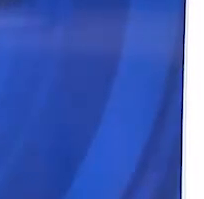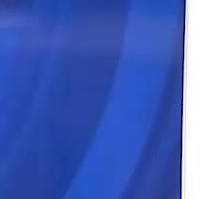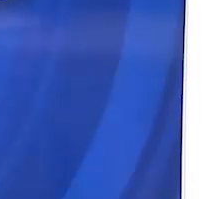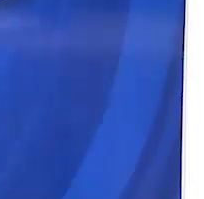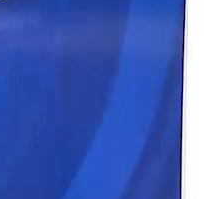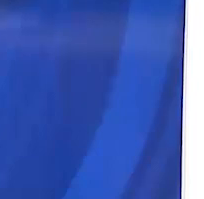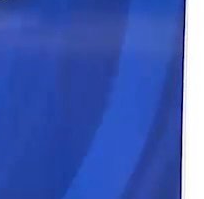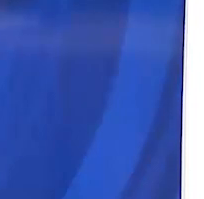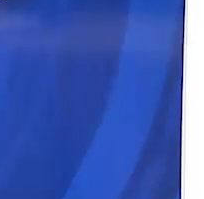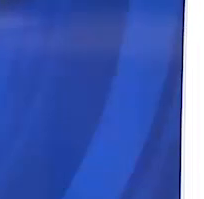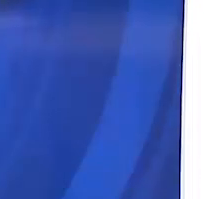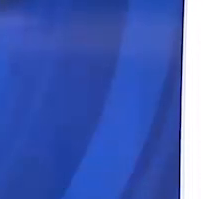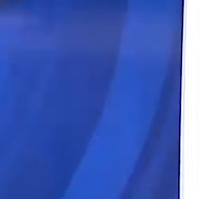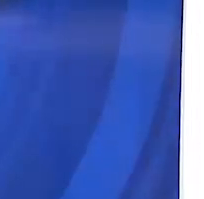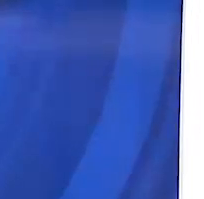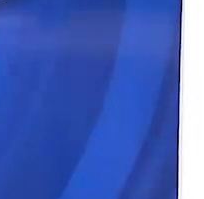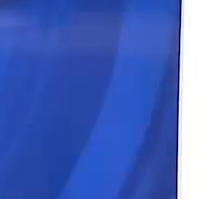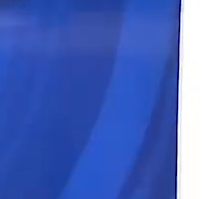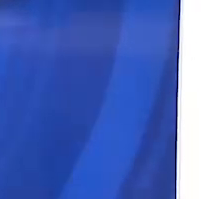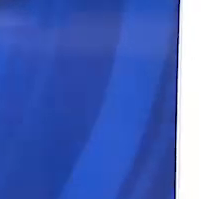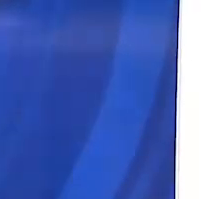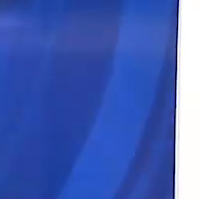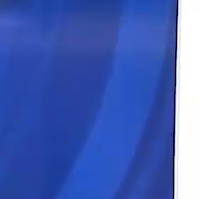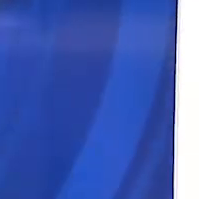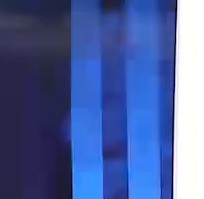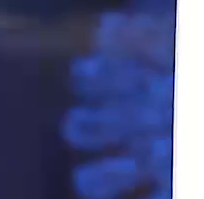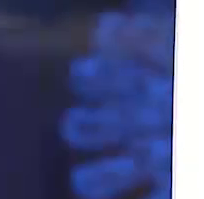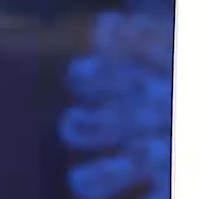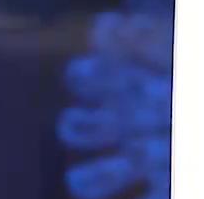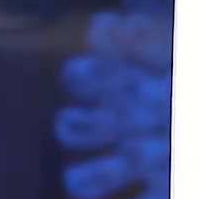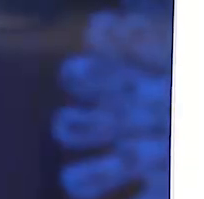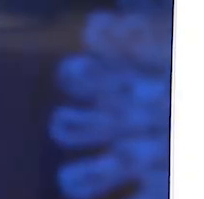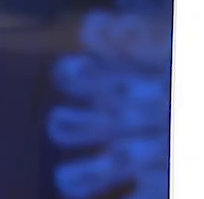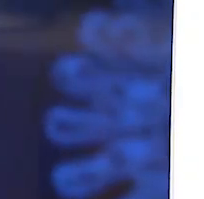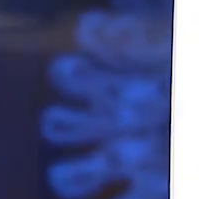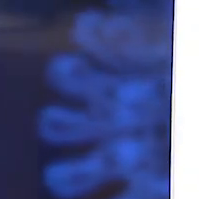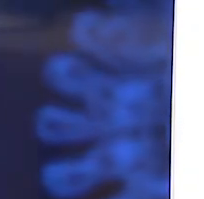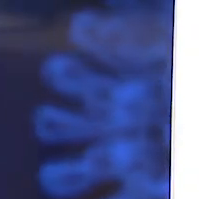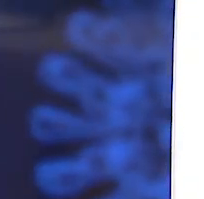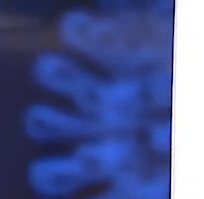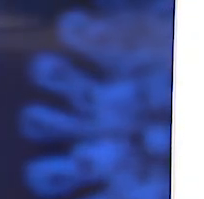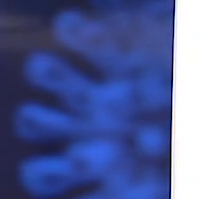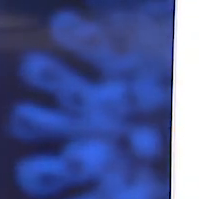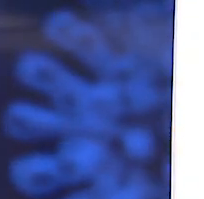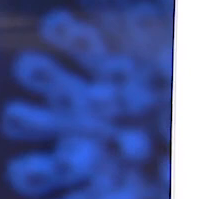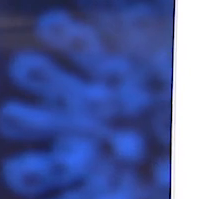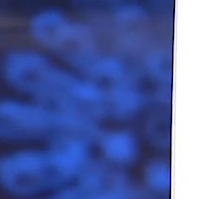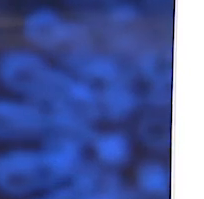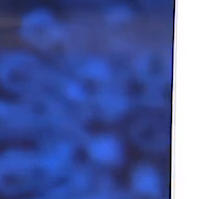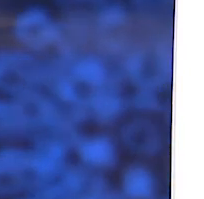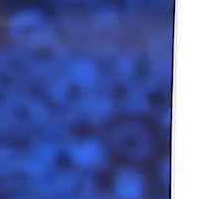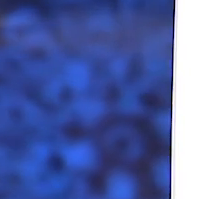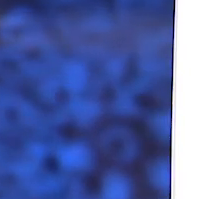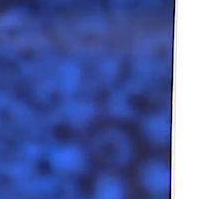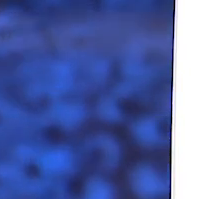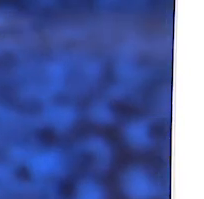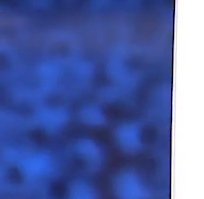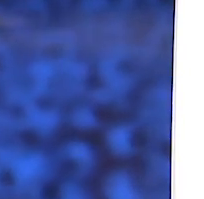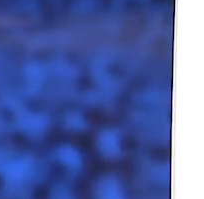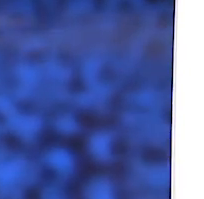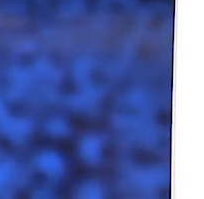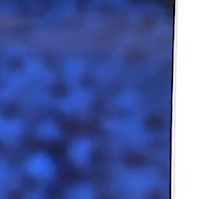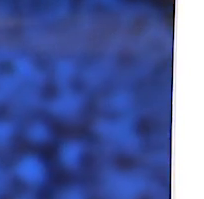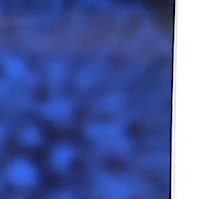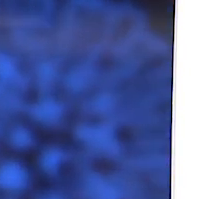A las 8 de la noche, 18 minutos, les presentamos las coronacifras. Les contamos que han sido procesadas más de 32.117 pruebas en Colombia